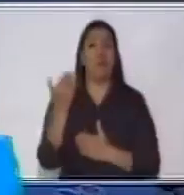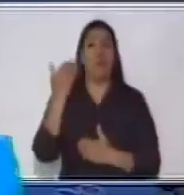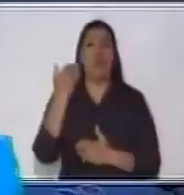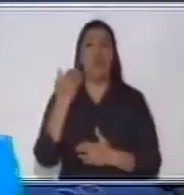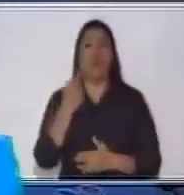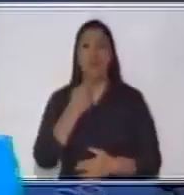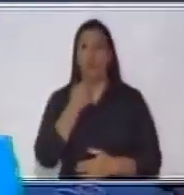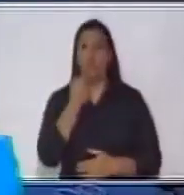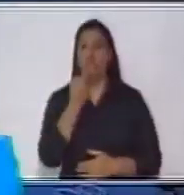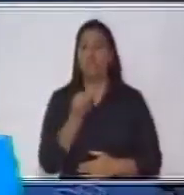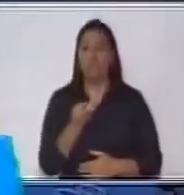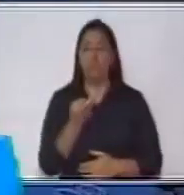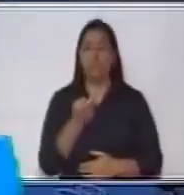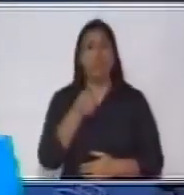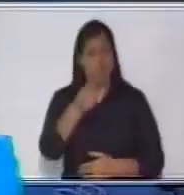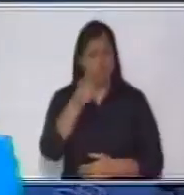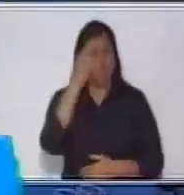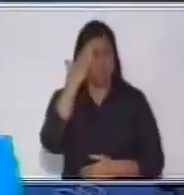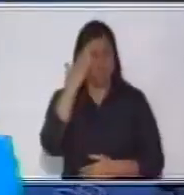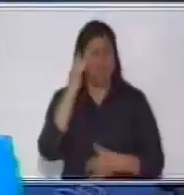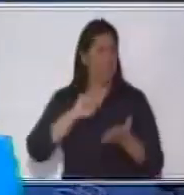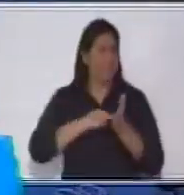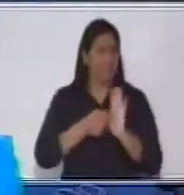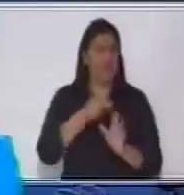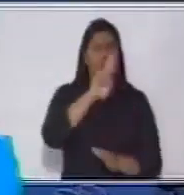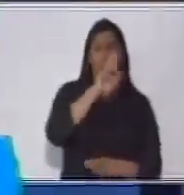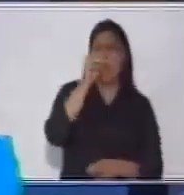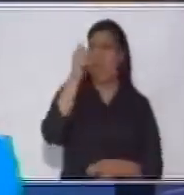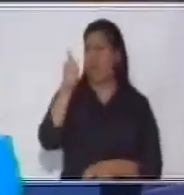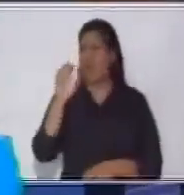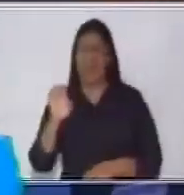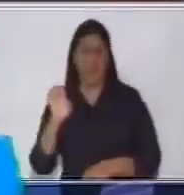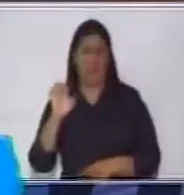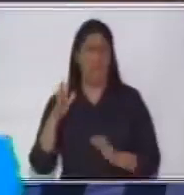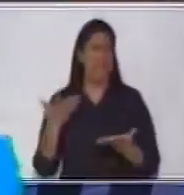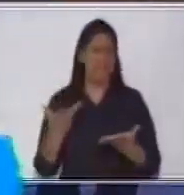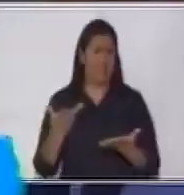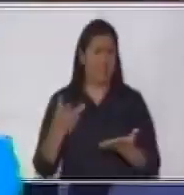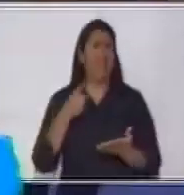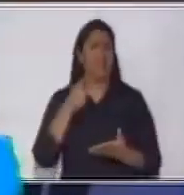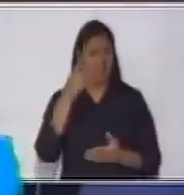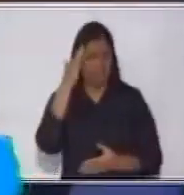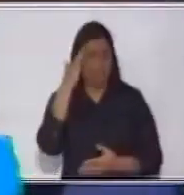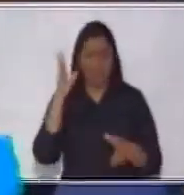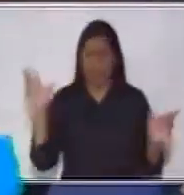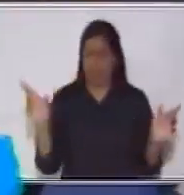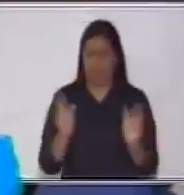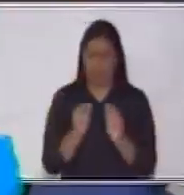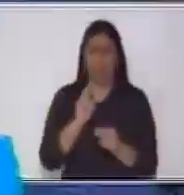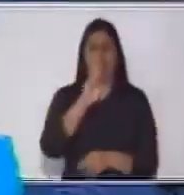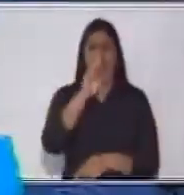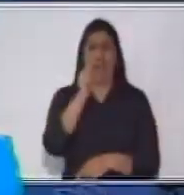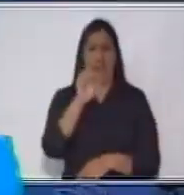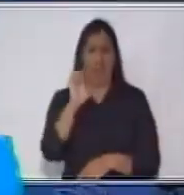pregunto, ¿sabes tú qué es la RAE? ¿O sabes qué significa el acrónimo de RAE?